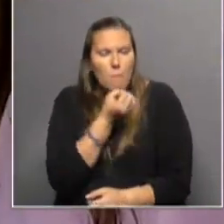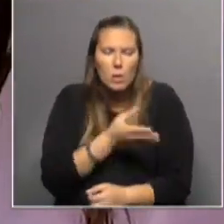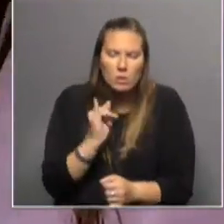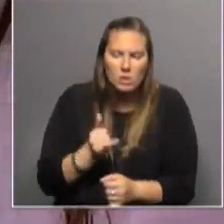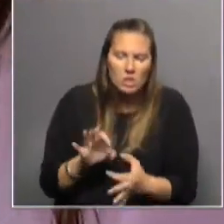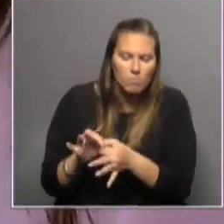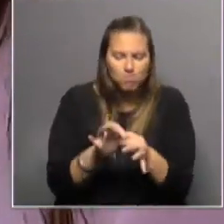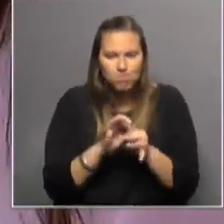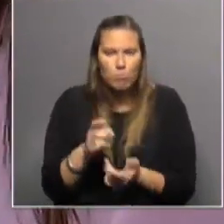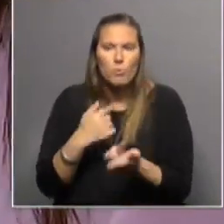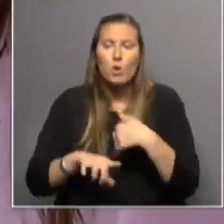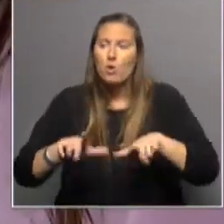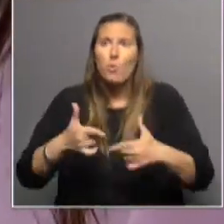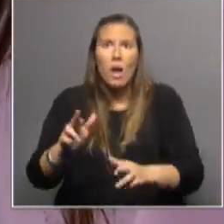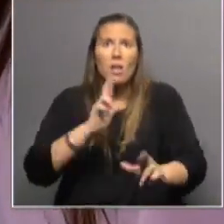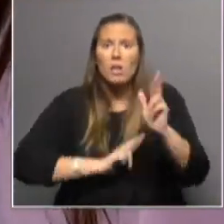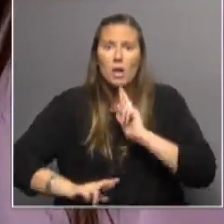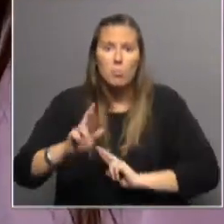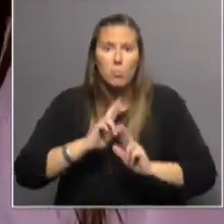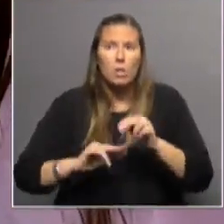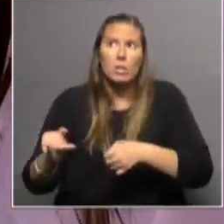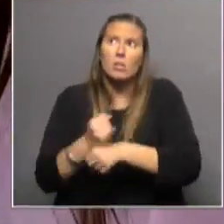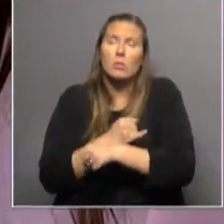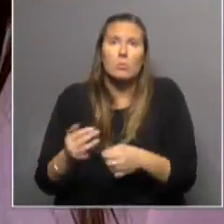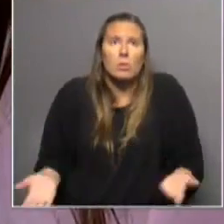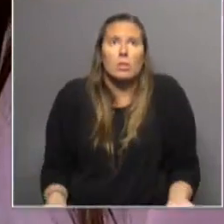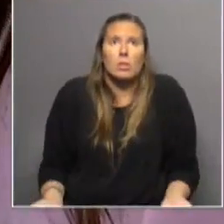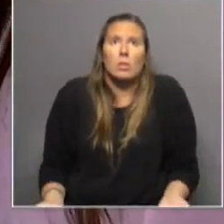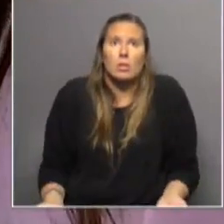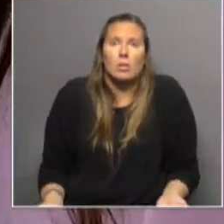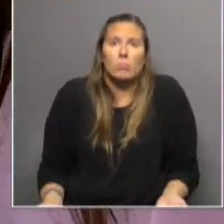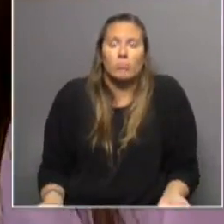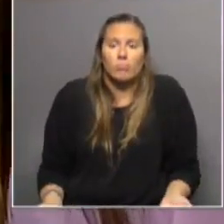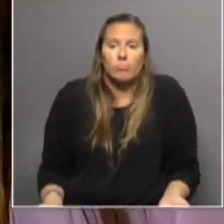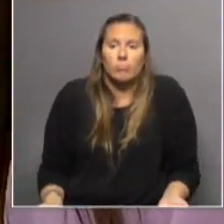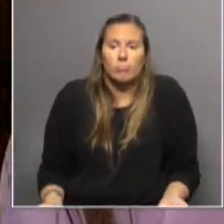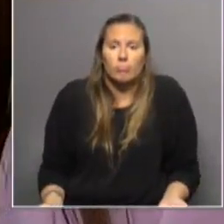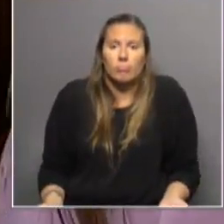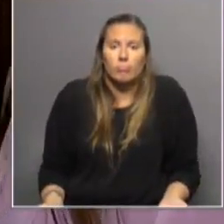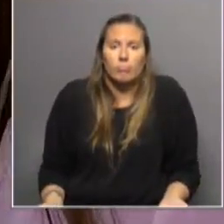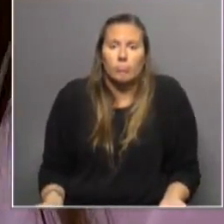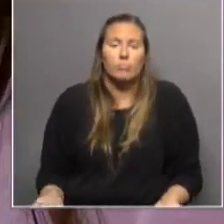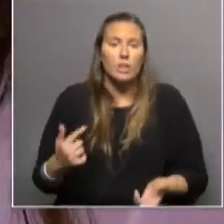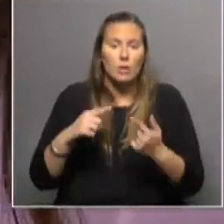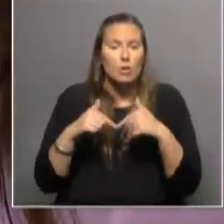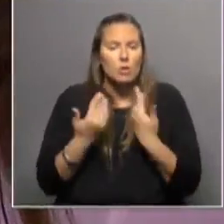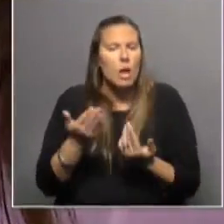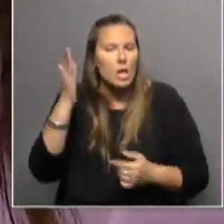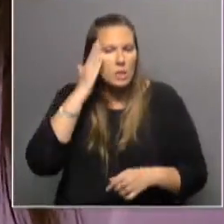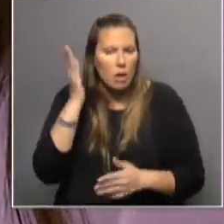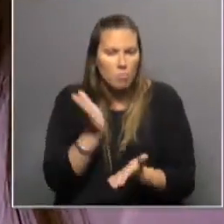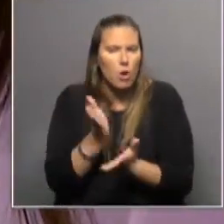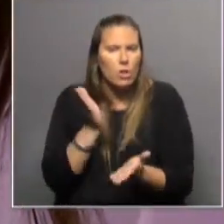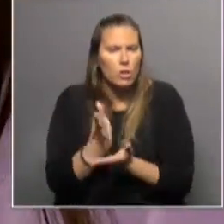entre todas, pero no tenemos respuesta de las instituciones. Entonces, nosotras sabemos que tenemos